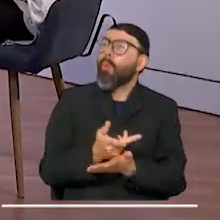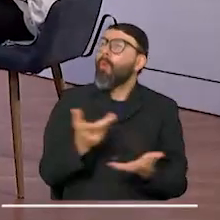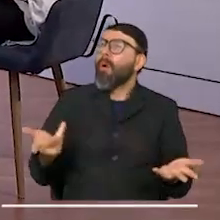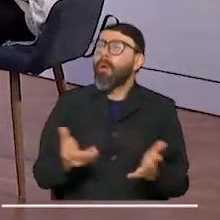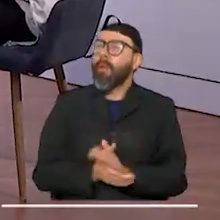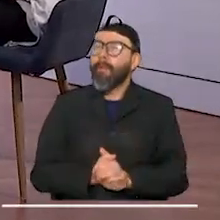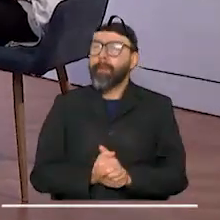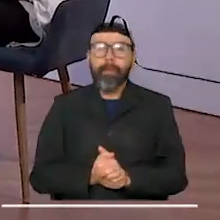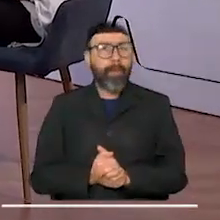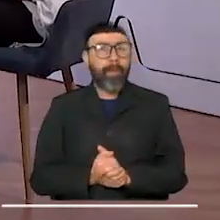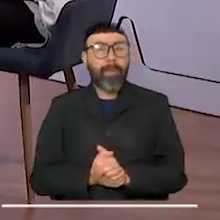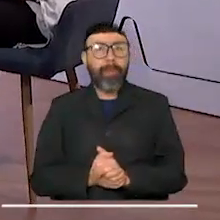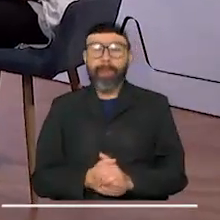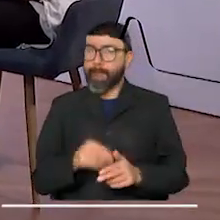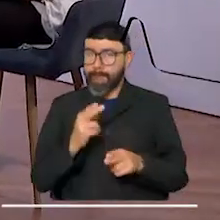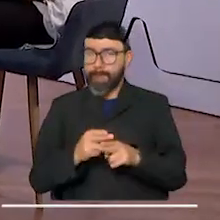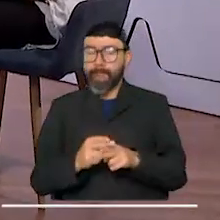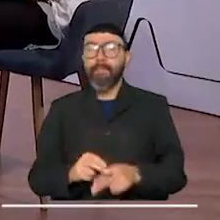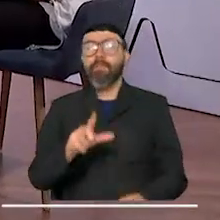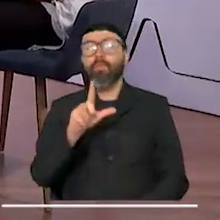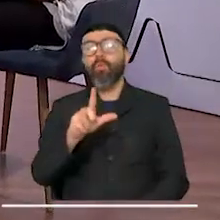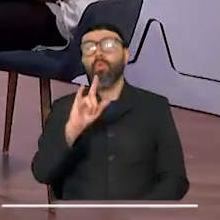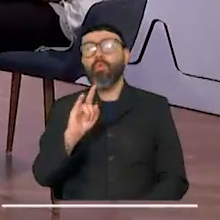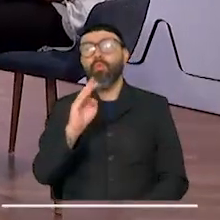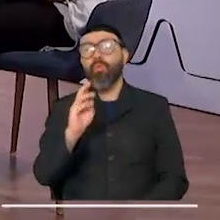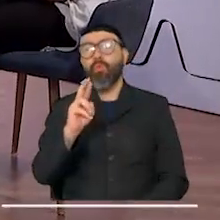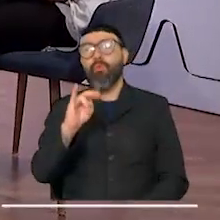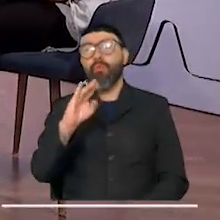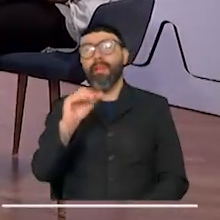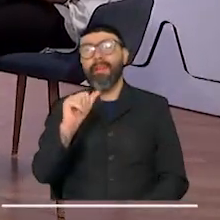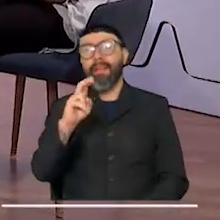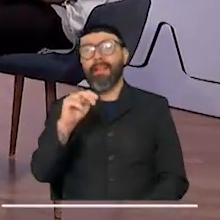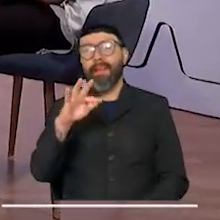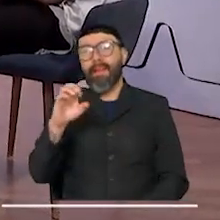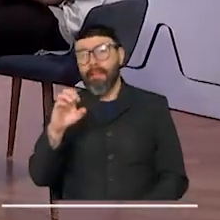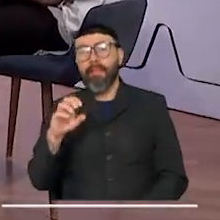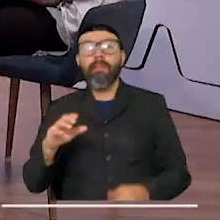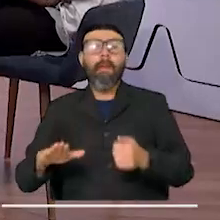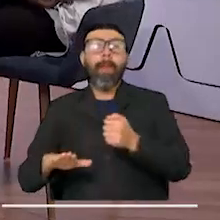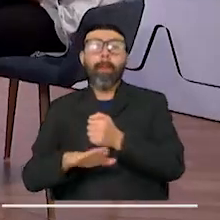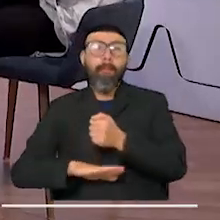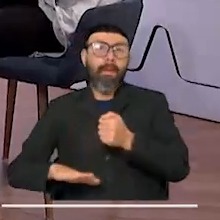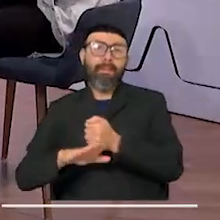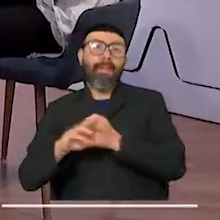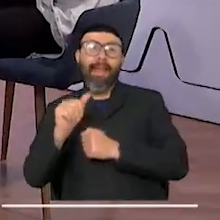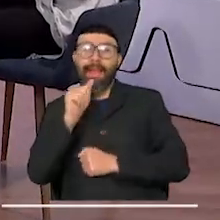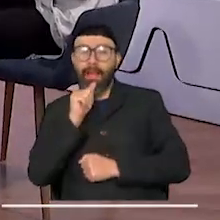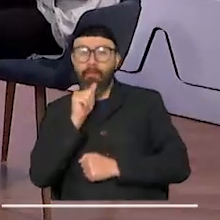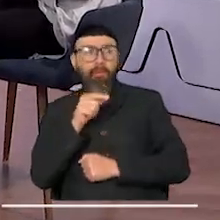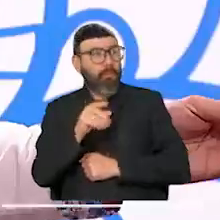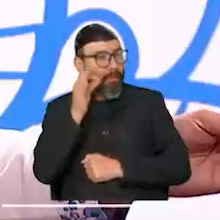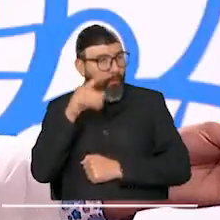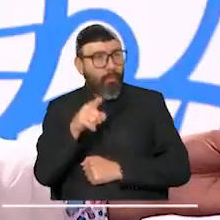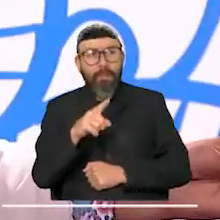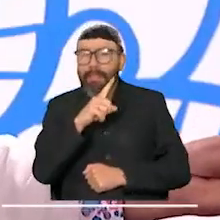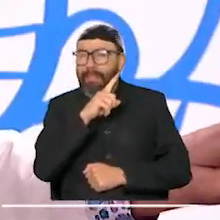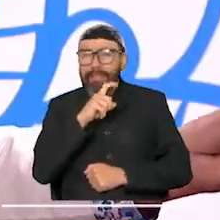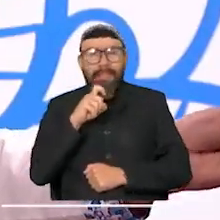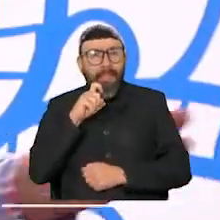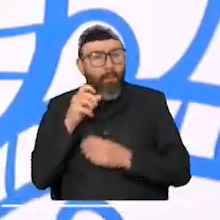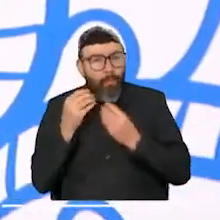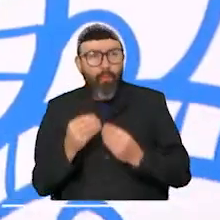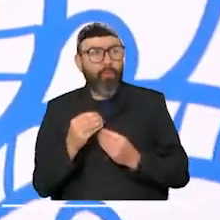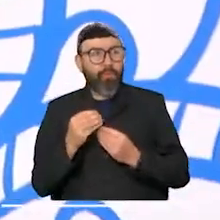lubricantes a base de agua y si están muy secas en algunos casos se indicará te paso en algunos casos